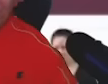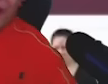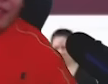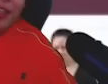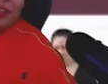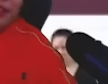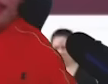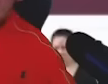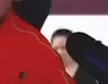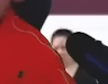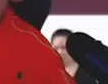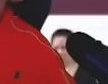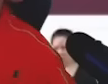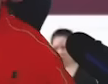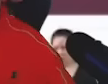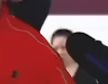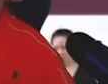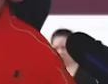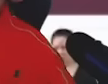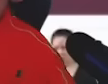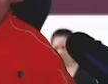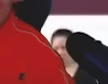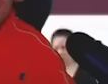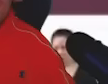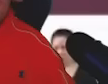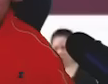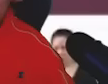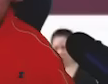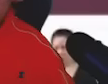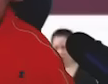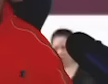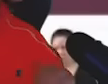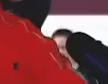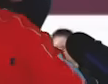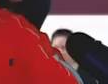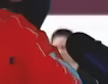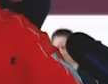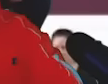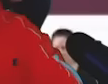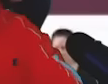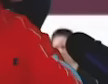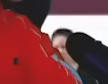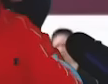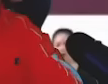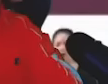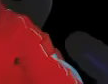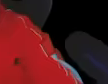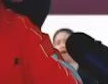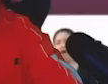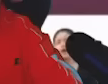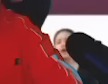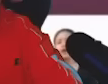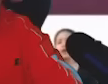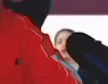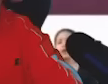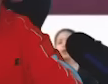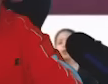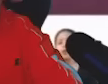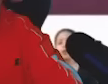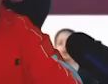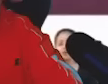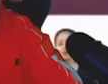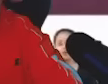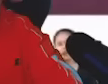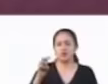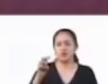de la actual administración de Santiago Taboada que ya siente pasos en la azotea. Veamos el video. Que la ciudadanía tiene todo el derecho